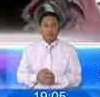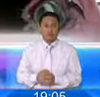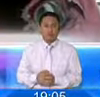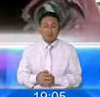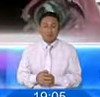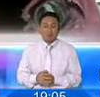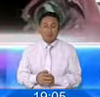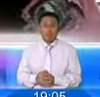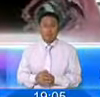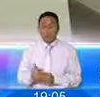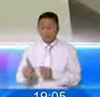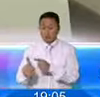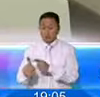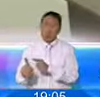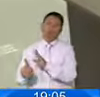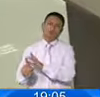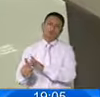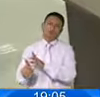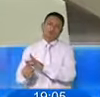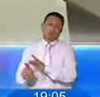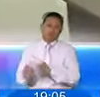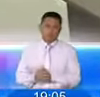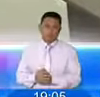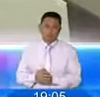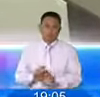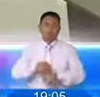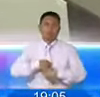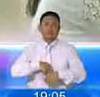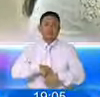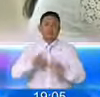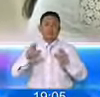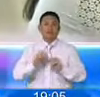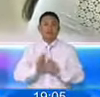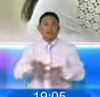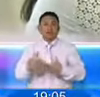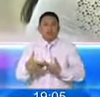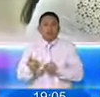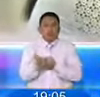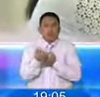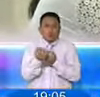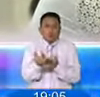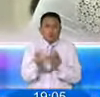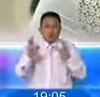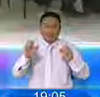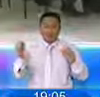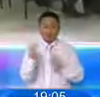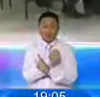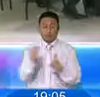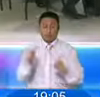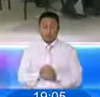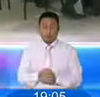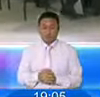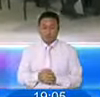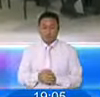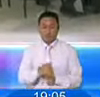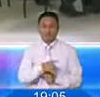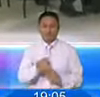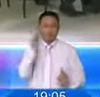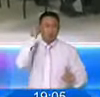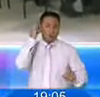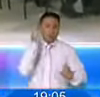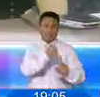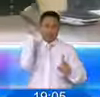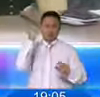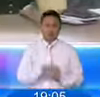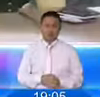a la exculpación. Tema abordado en el taller sobre tratamiento de la información en situación de violencia contra la mujer, con